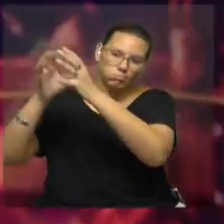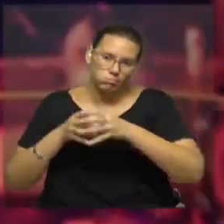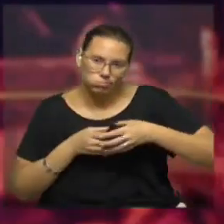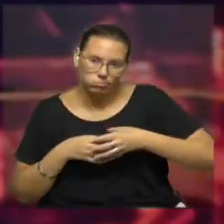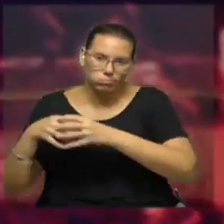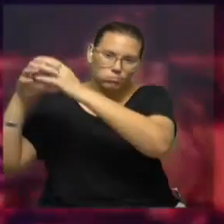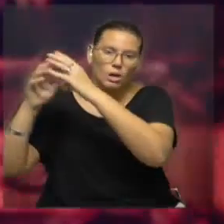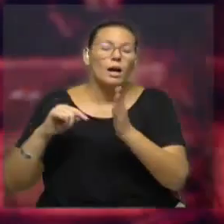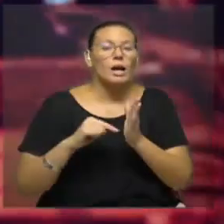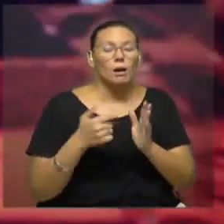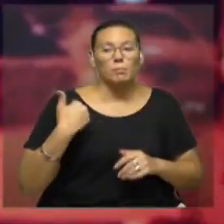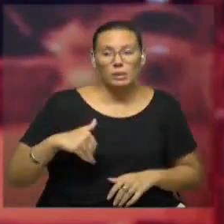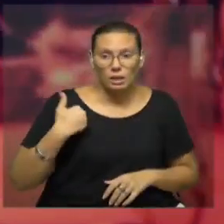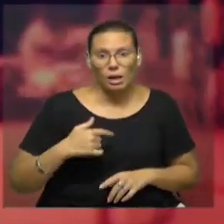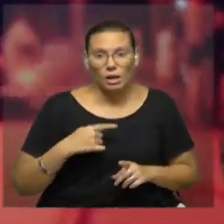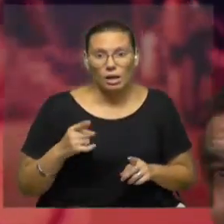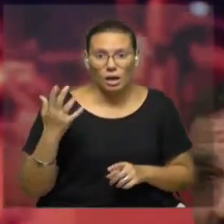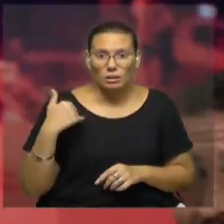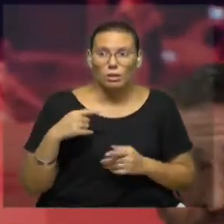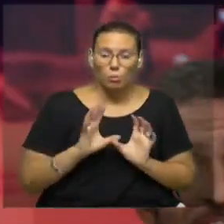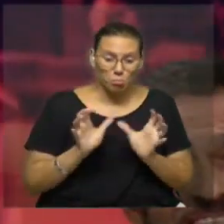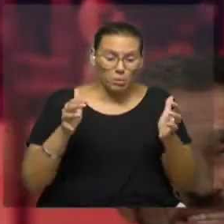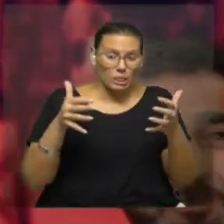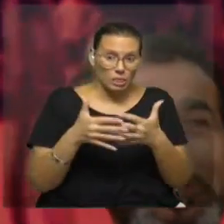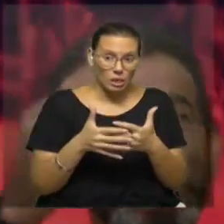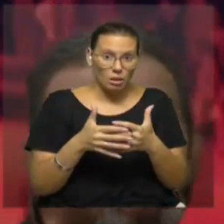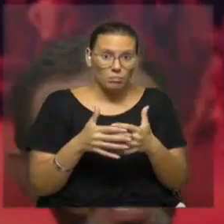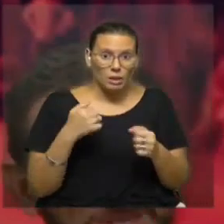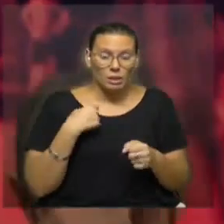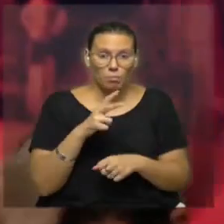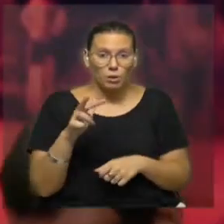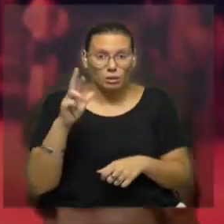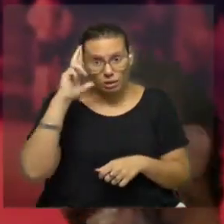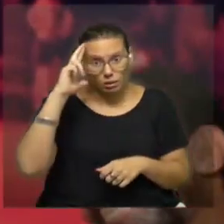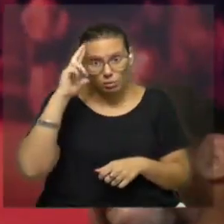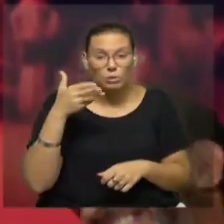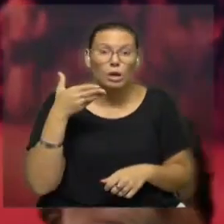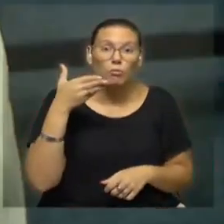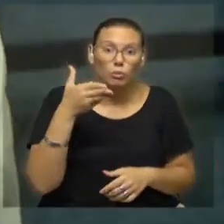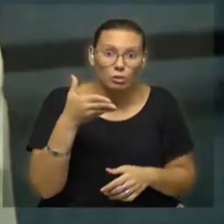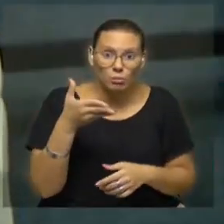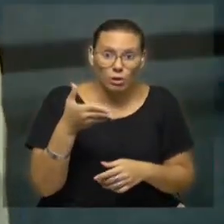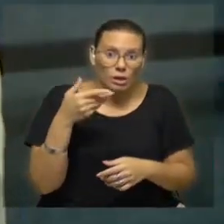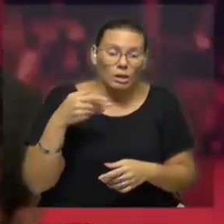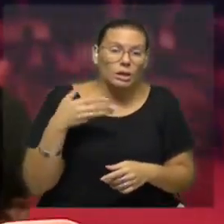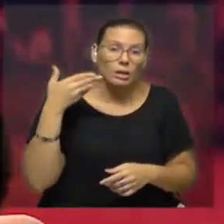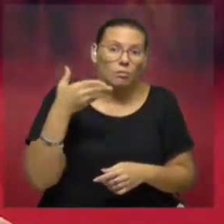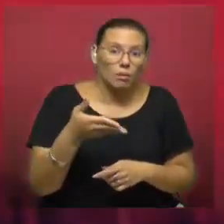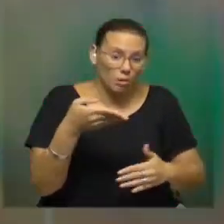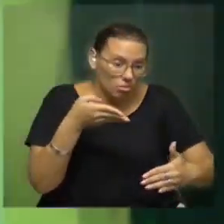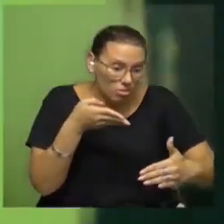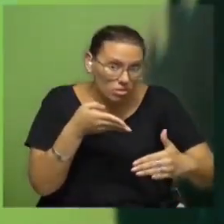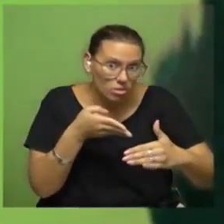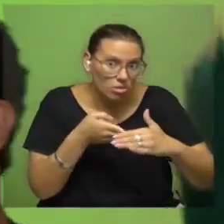veníamos yendo, ¿viste? Y cuando vino la pandemia, nosotros teníamos, estábamos así entre cruces. Entre cruces. Fuimos, sí, íbamos a pasar así, ¿viste? Por